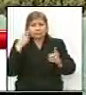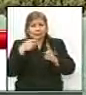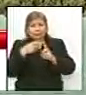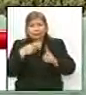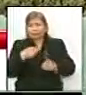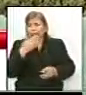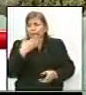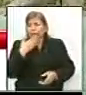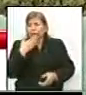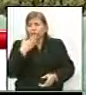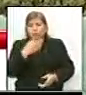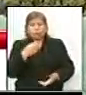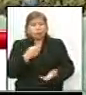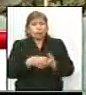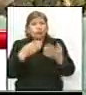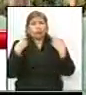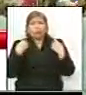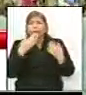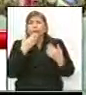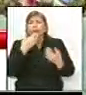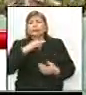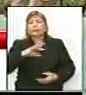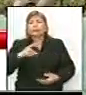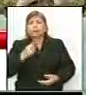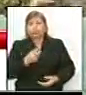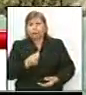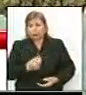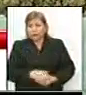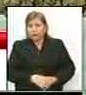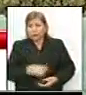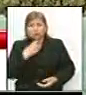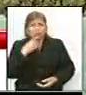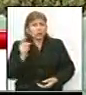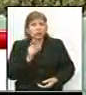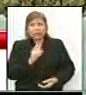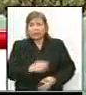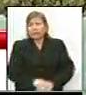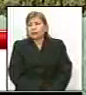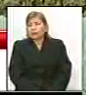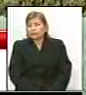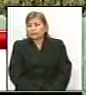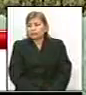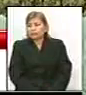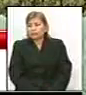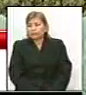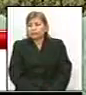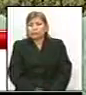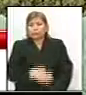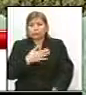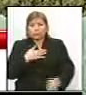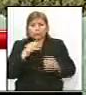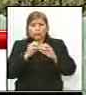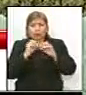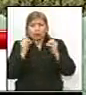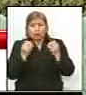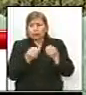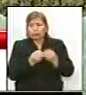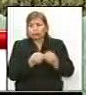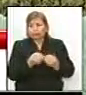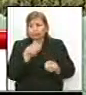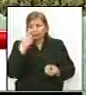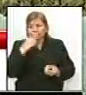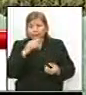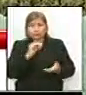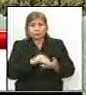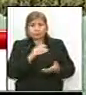persona y vean en su despacho quién se llevó esa plata. Si no lo hace, yo voy a organizar para ir a